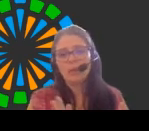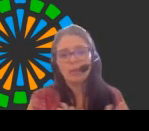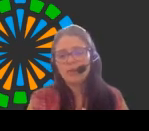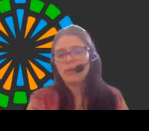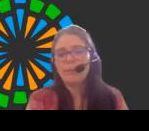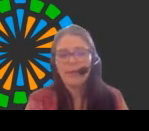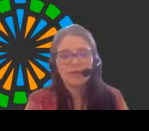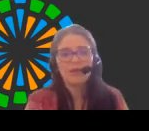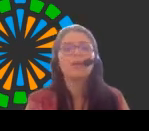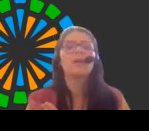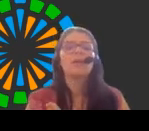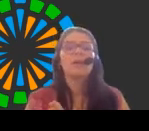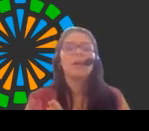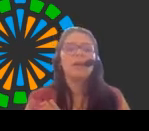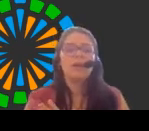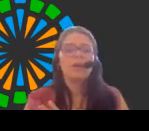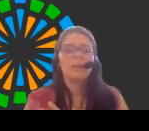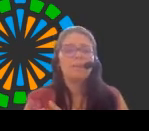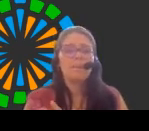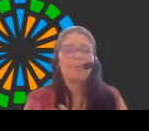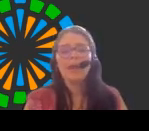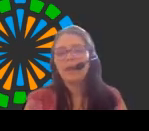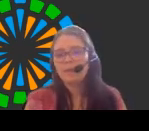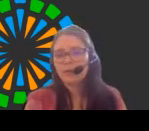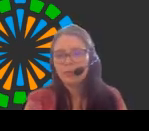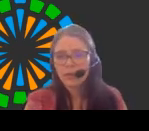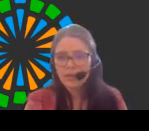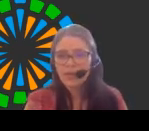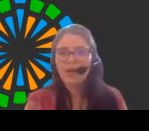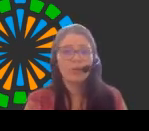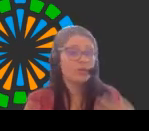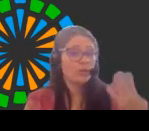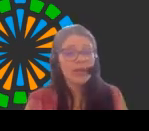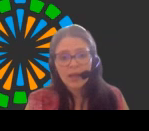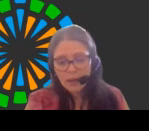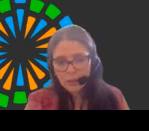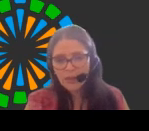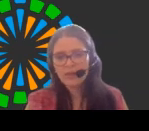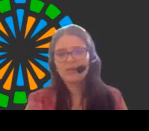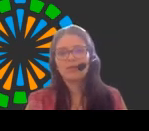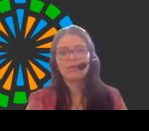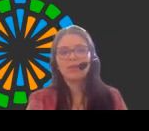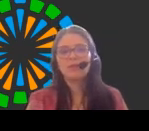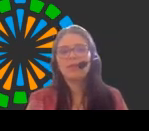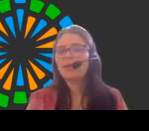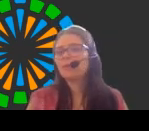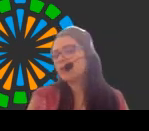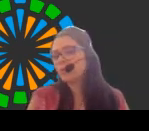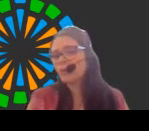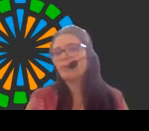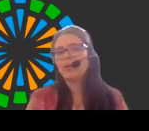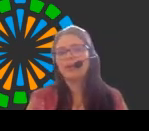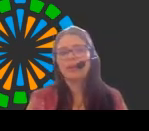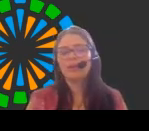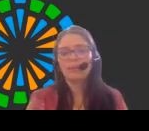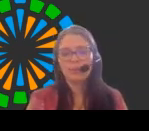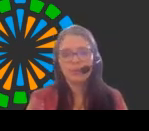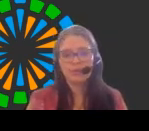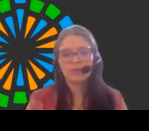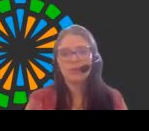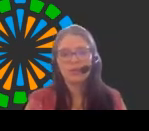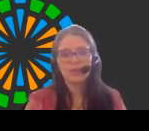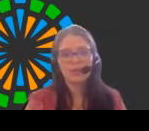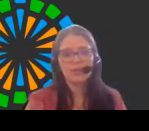emprendimiento Nuestra Empresa haga envíos por allá o se ubiquen alguna de estas zonas es más probable que